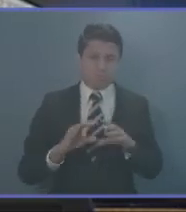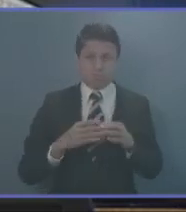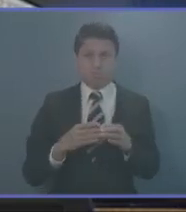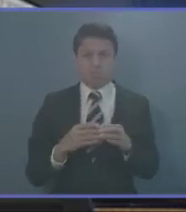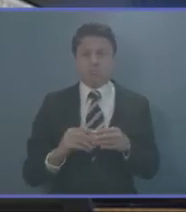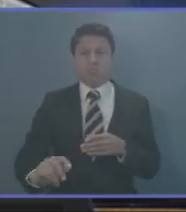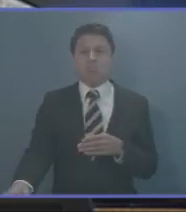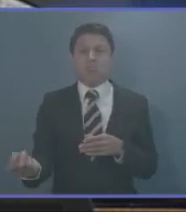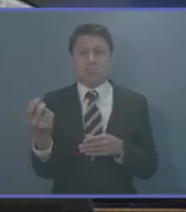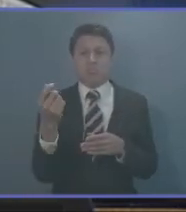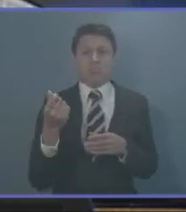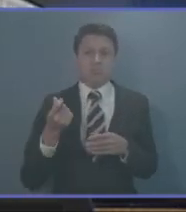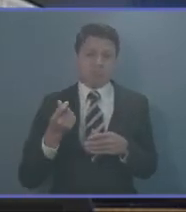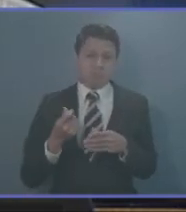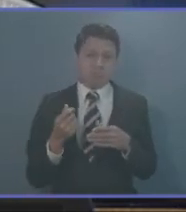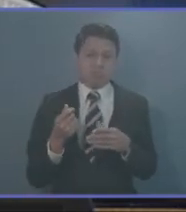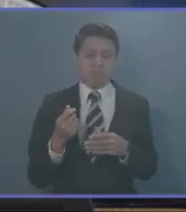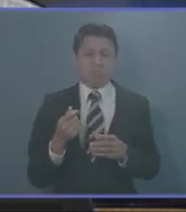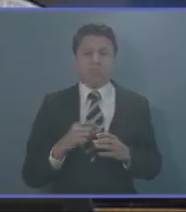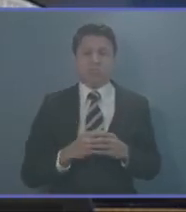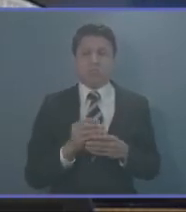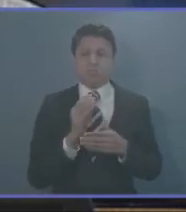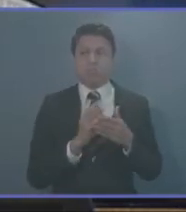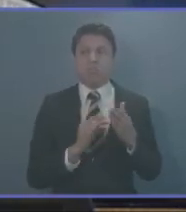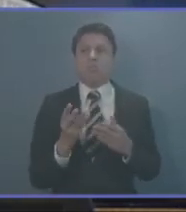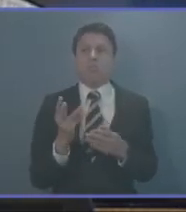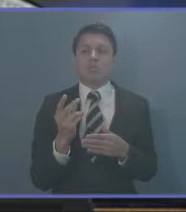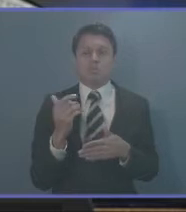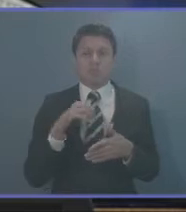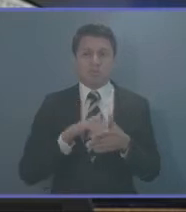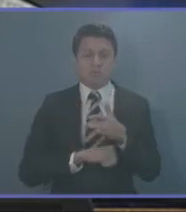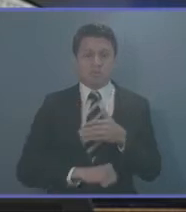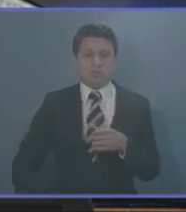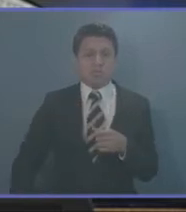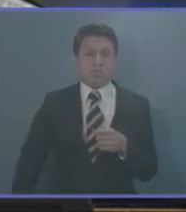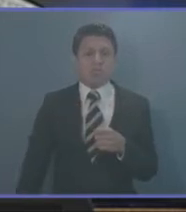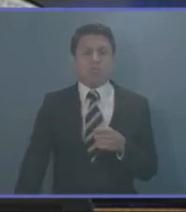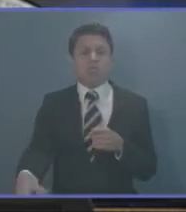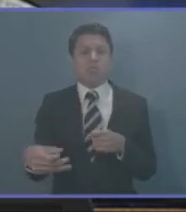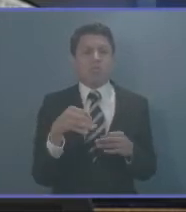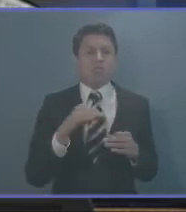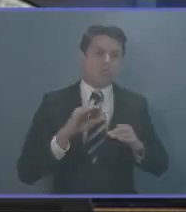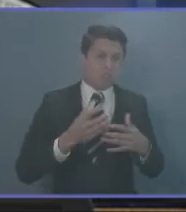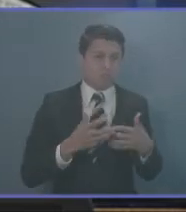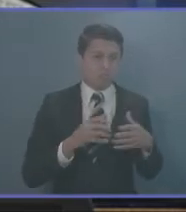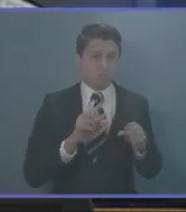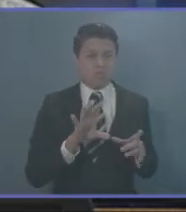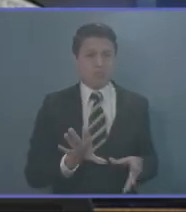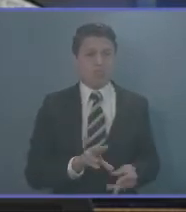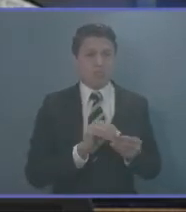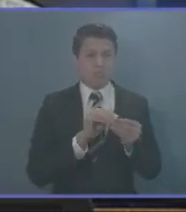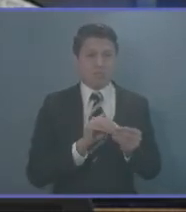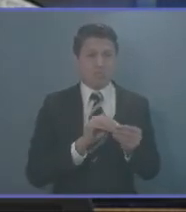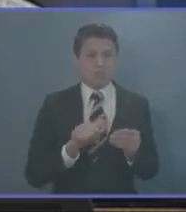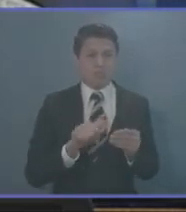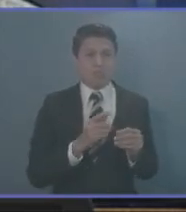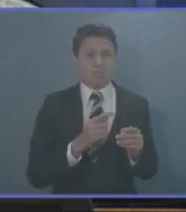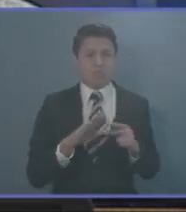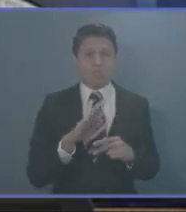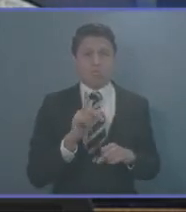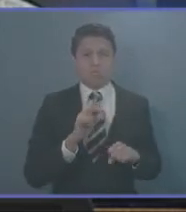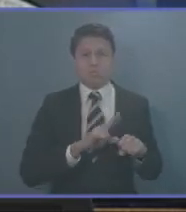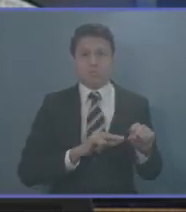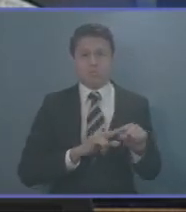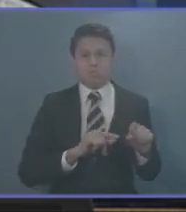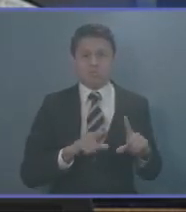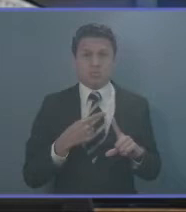Sector servicio financiero. Capital contable neto. Tramo. Desde $1